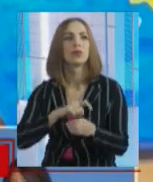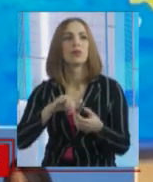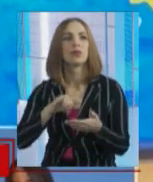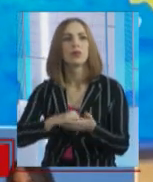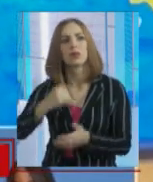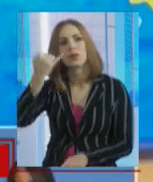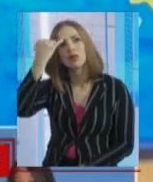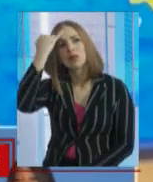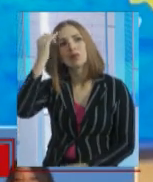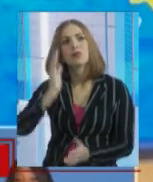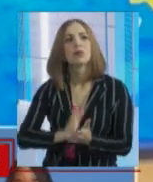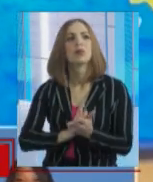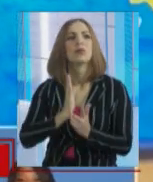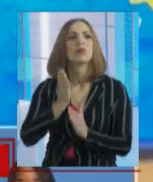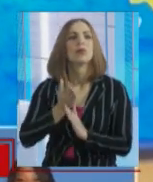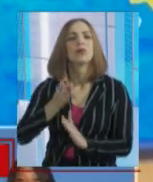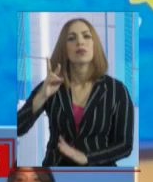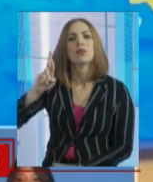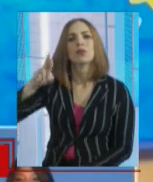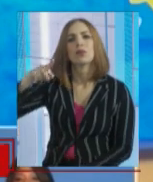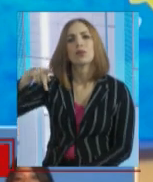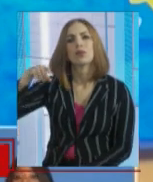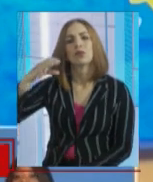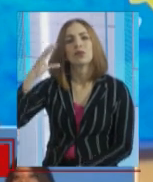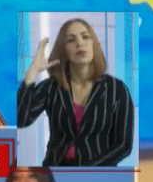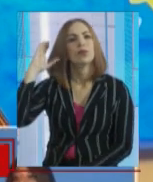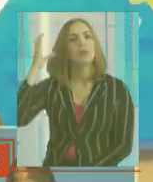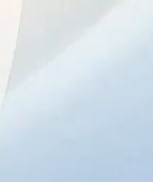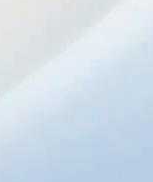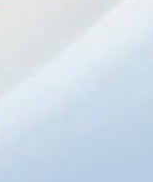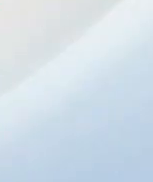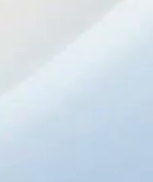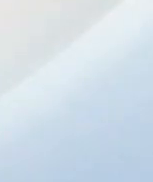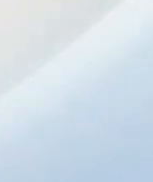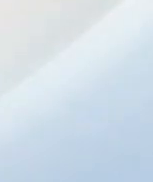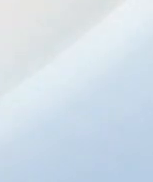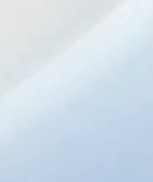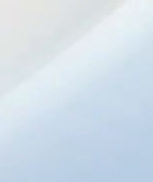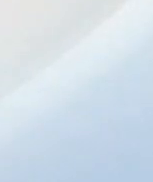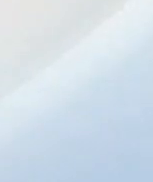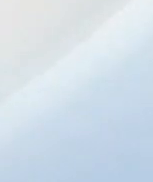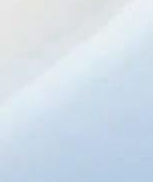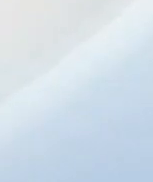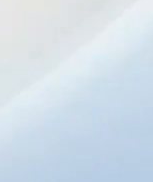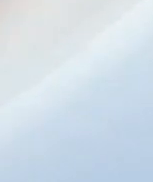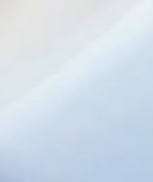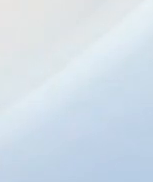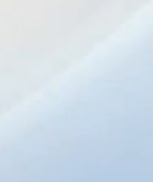iniciativa a través de RPC Radio, RPC y su plataforma digital MEDCOM Go.